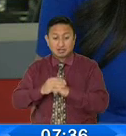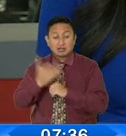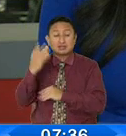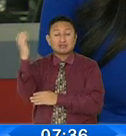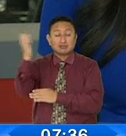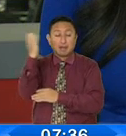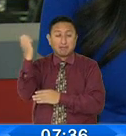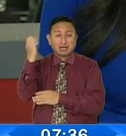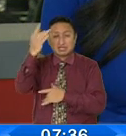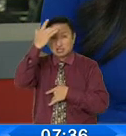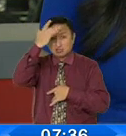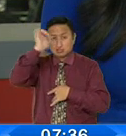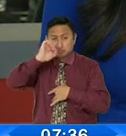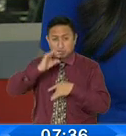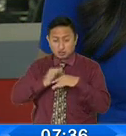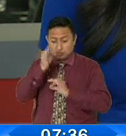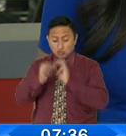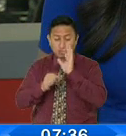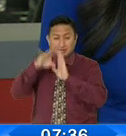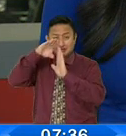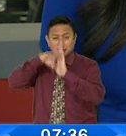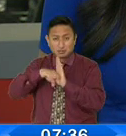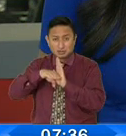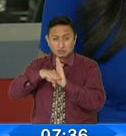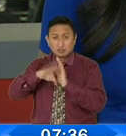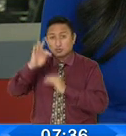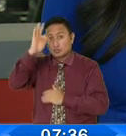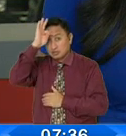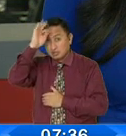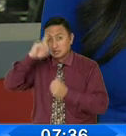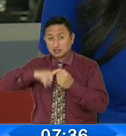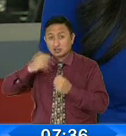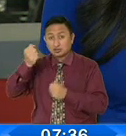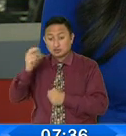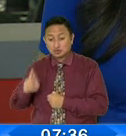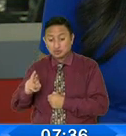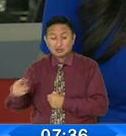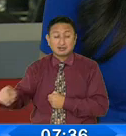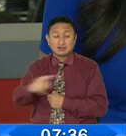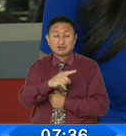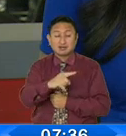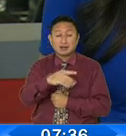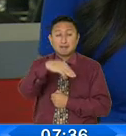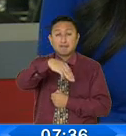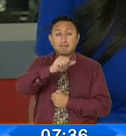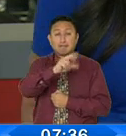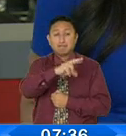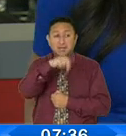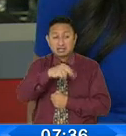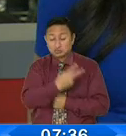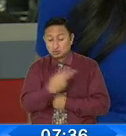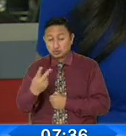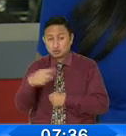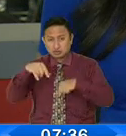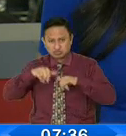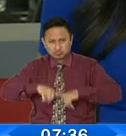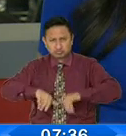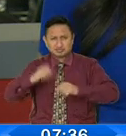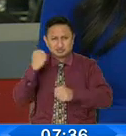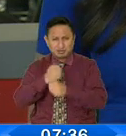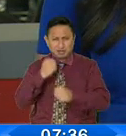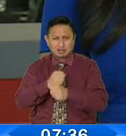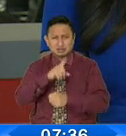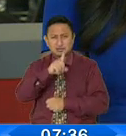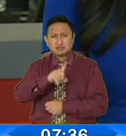por coronavirus, los hospitales IES, Quito Sur y Carlos Andrade Marín continúan trabajando al 100% de su capacidad.